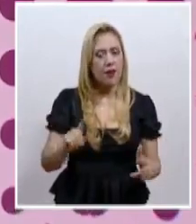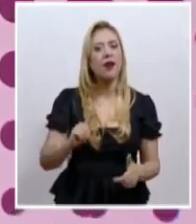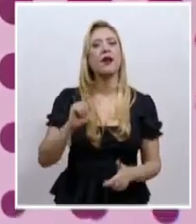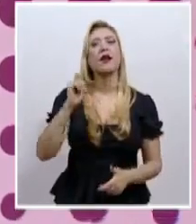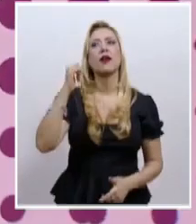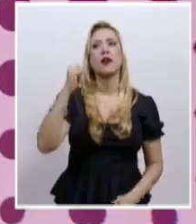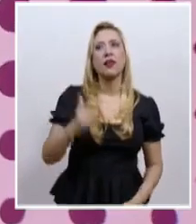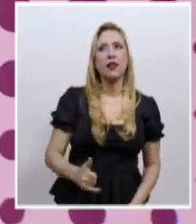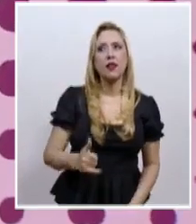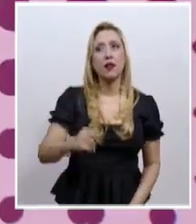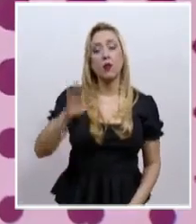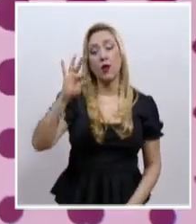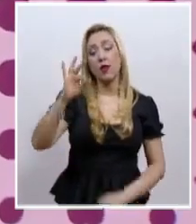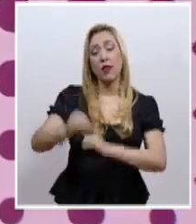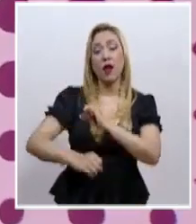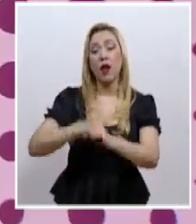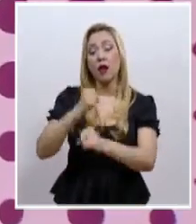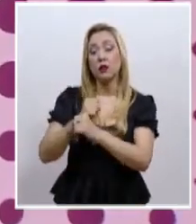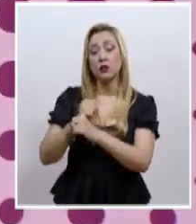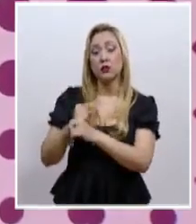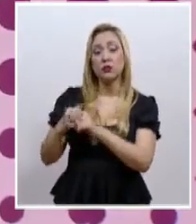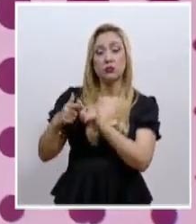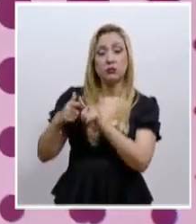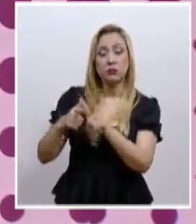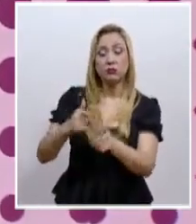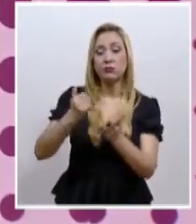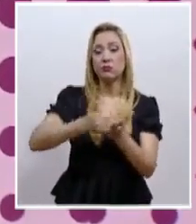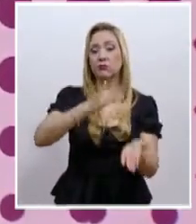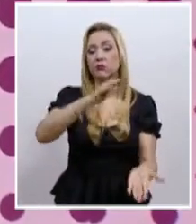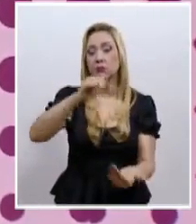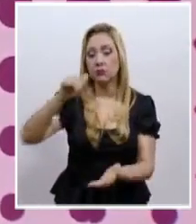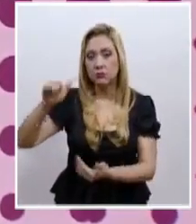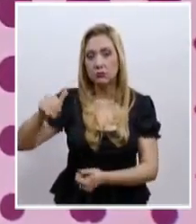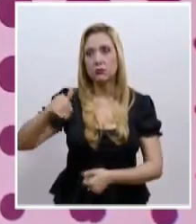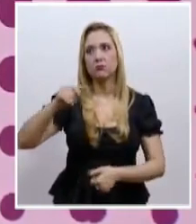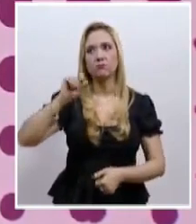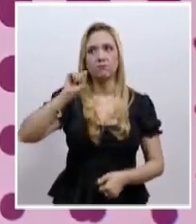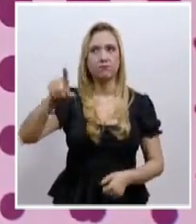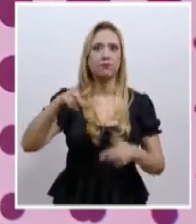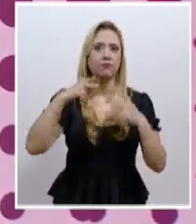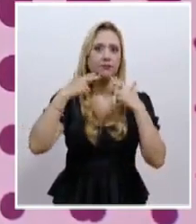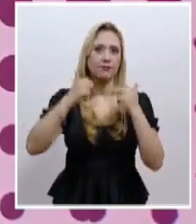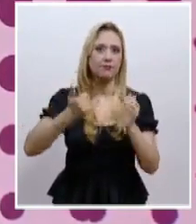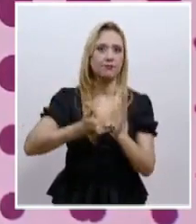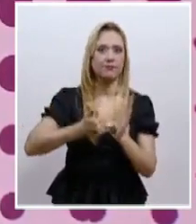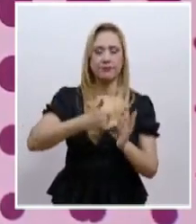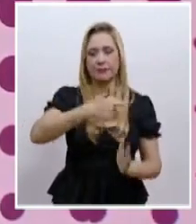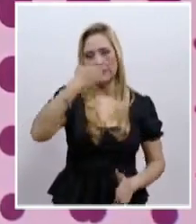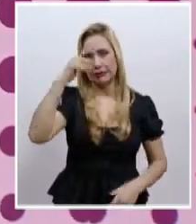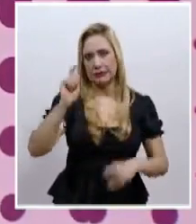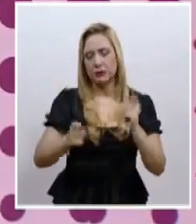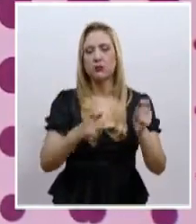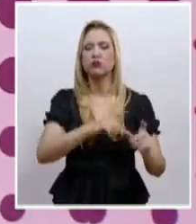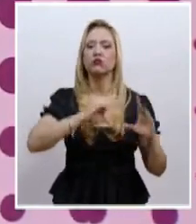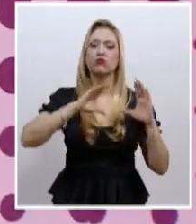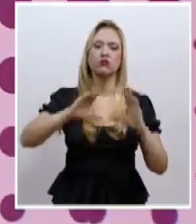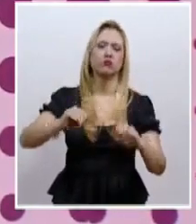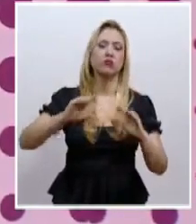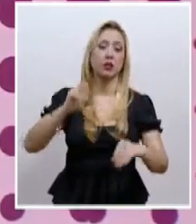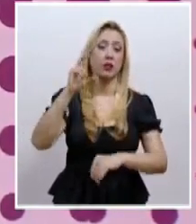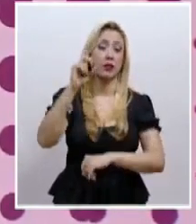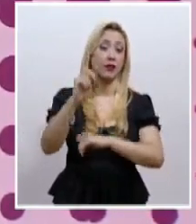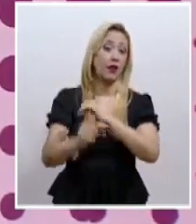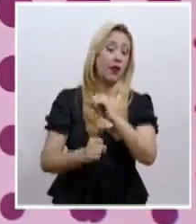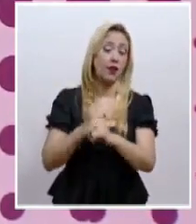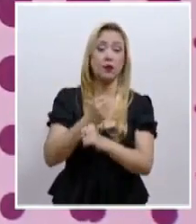profesional por casi 40 años en la materia tributaria, tanto en firmas privadas como en la Secretaría de Hacienda. Ha impartido la clase de Derecho Fiscal por más de 30 años en la propia